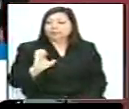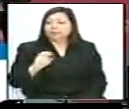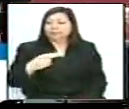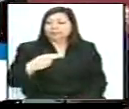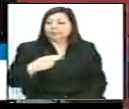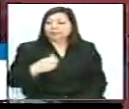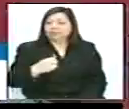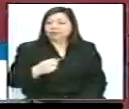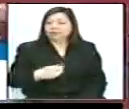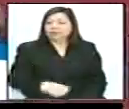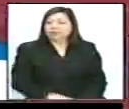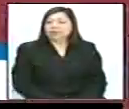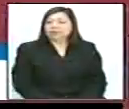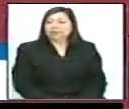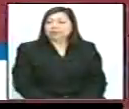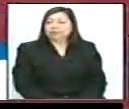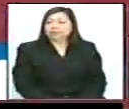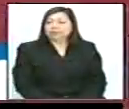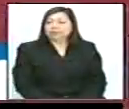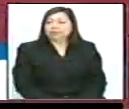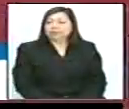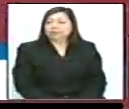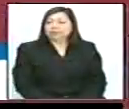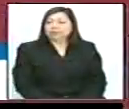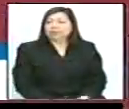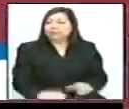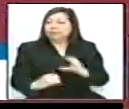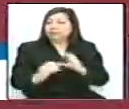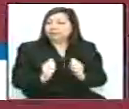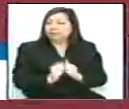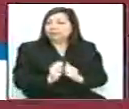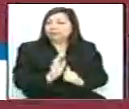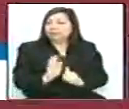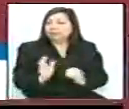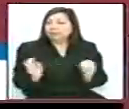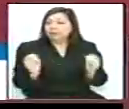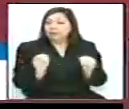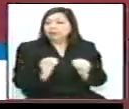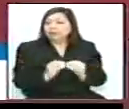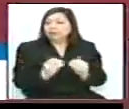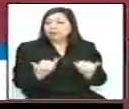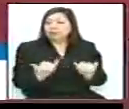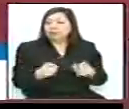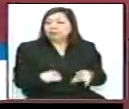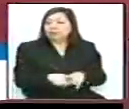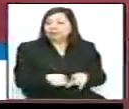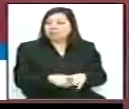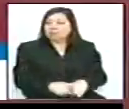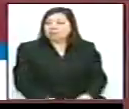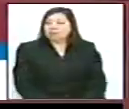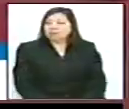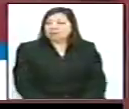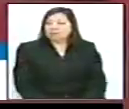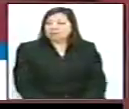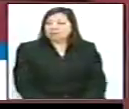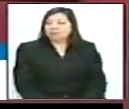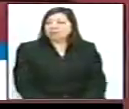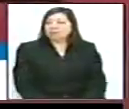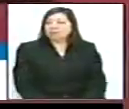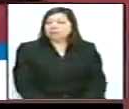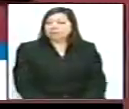dos, el congresista Pedro Lechea conversa con él y junto a él también está el congresista Gino Costa